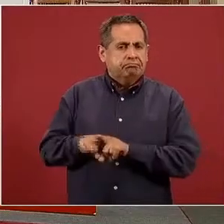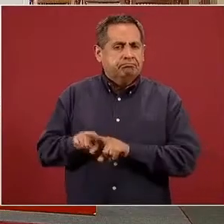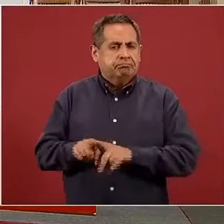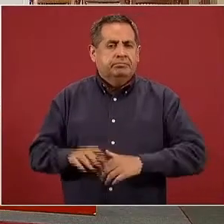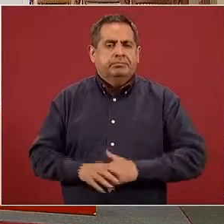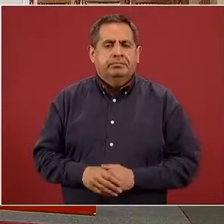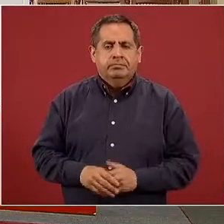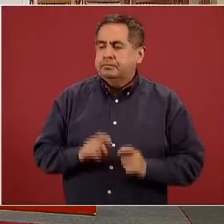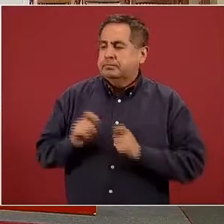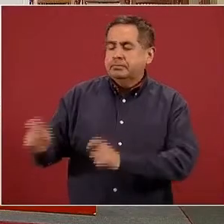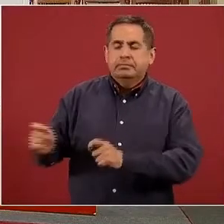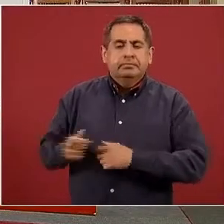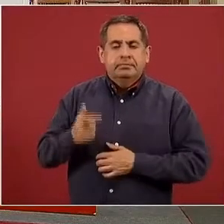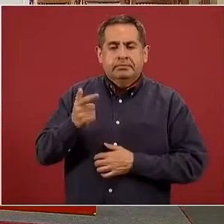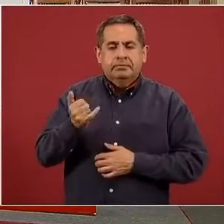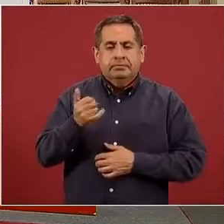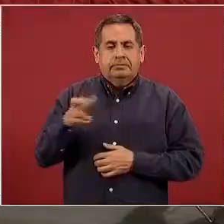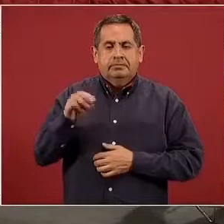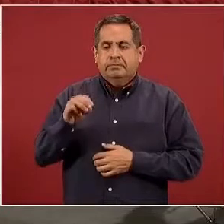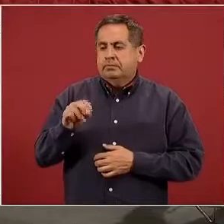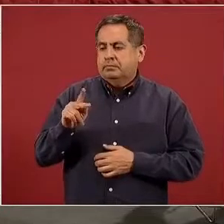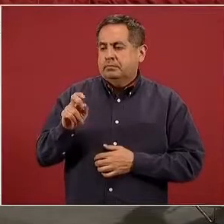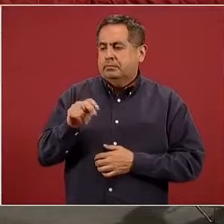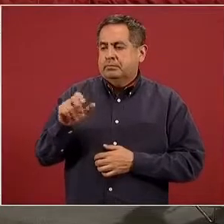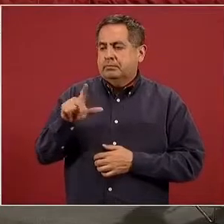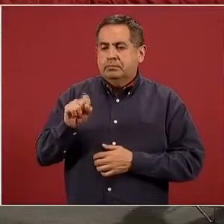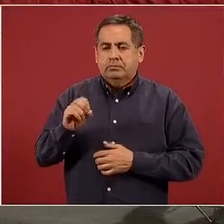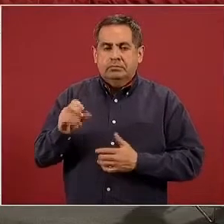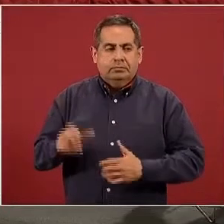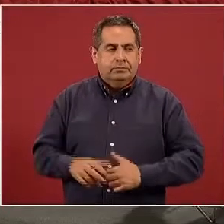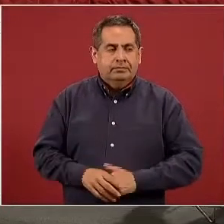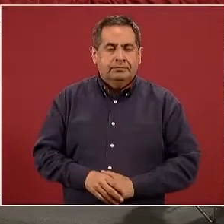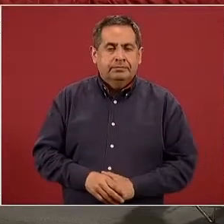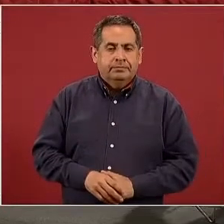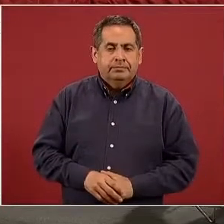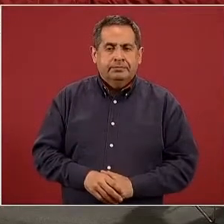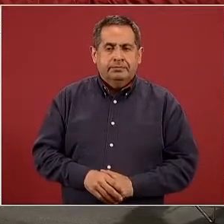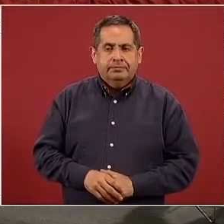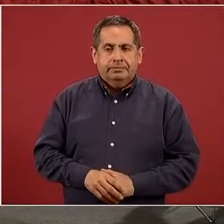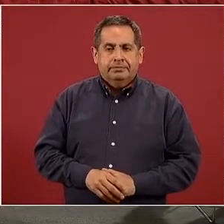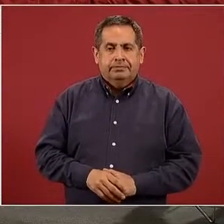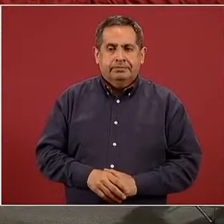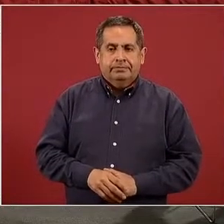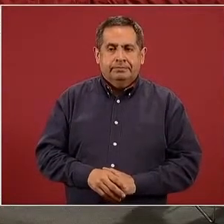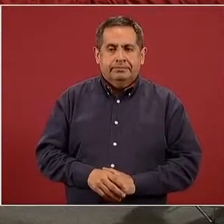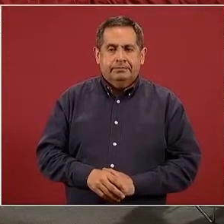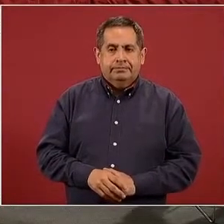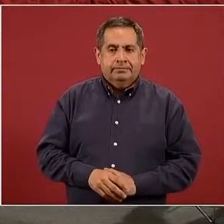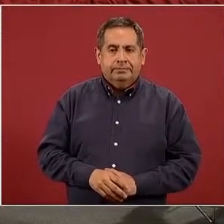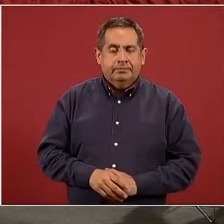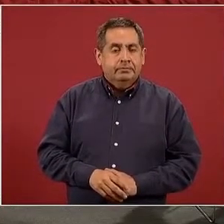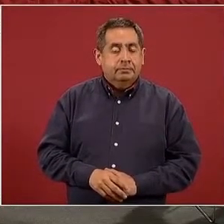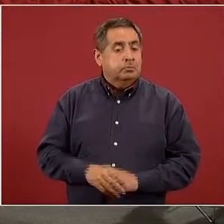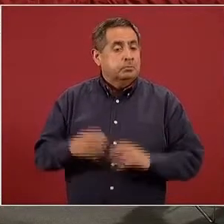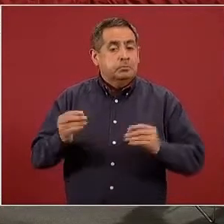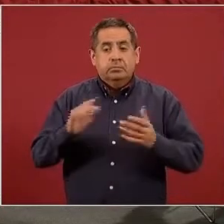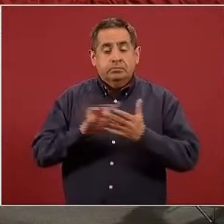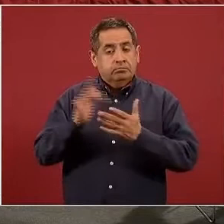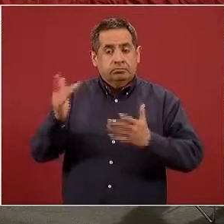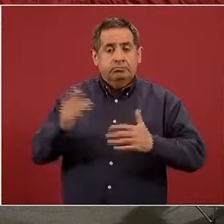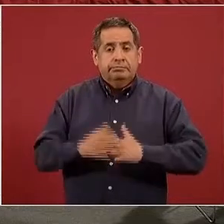Guillermo Peñalosa, por favor. Gracias. Bueno, ya, ¿listo? Ok. Pues muchas